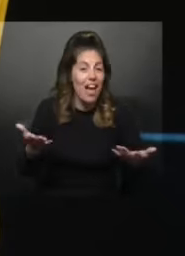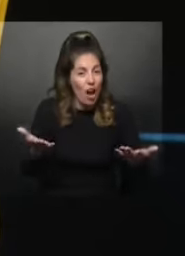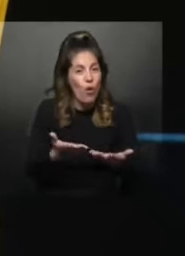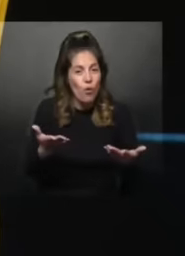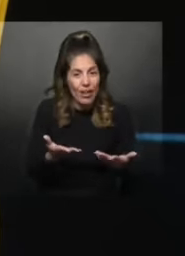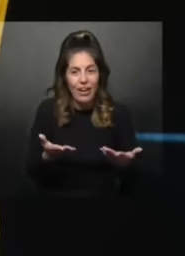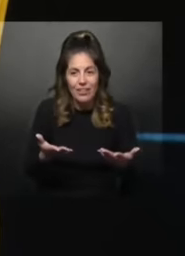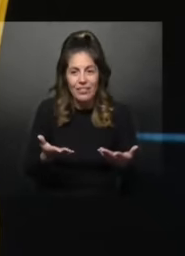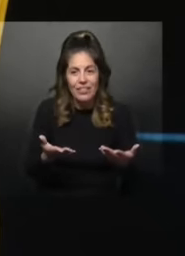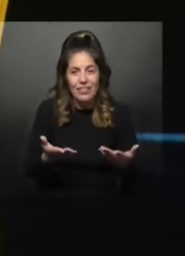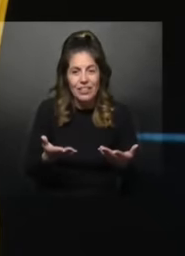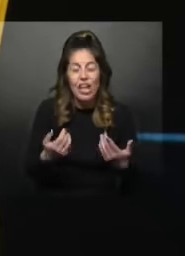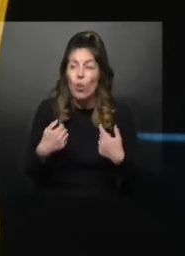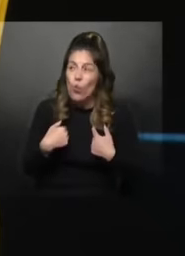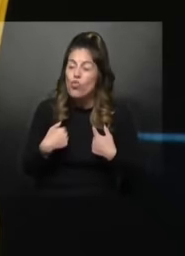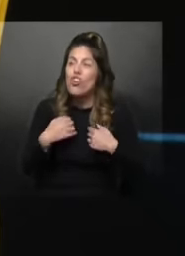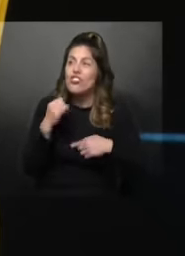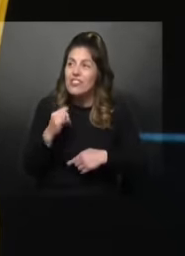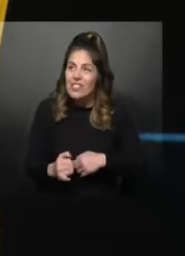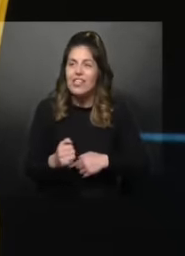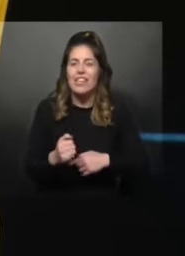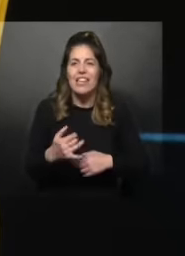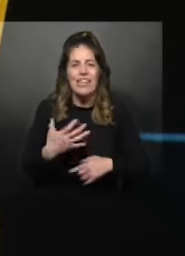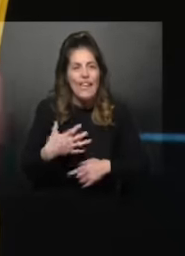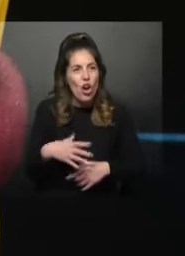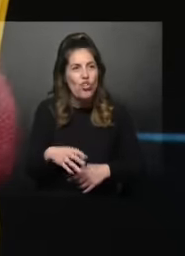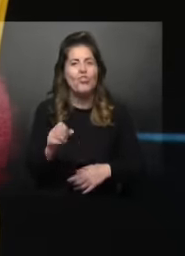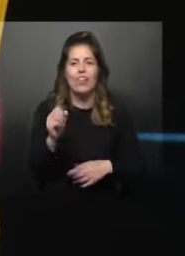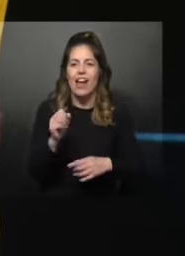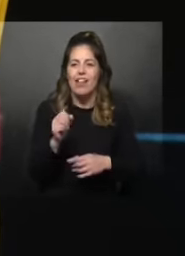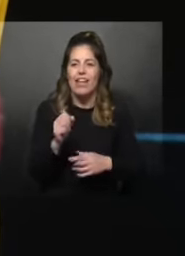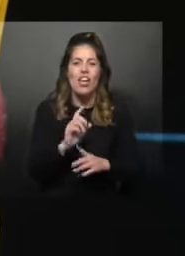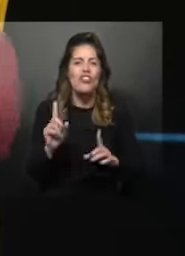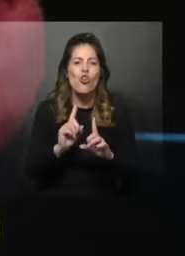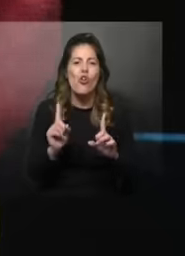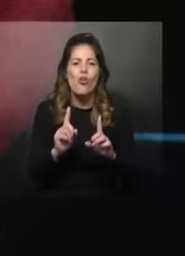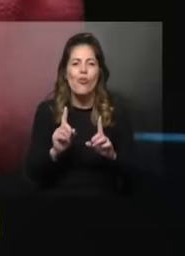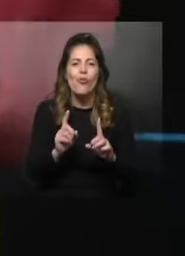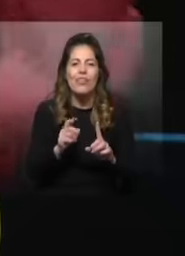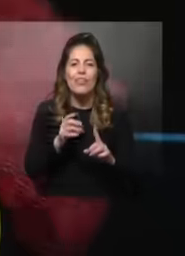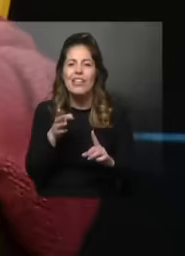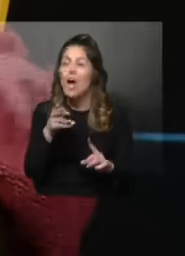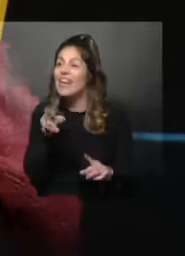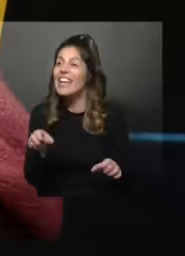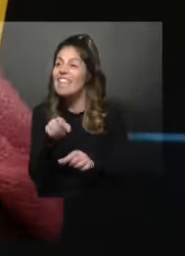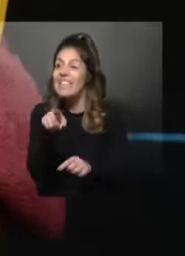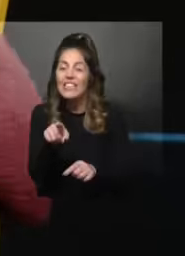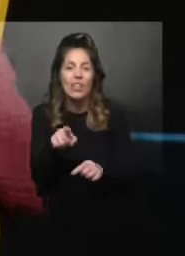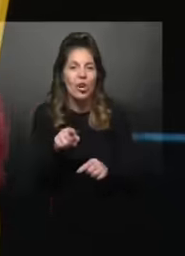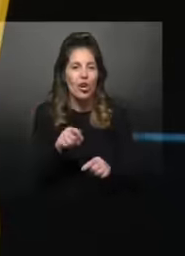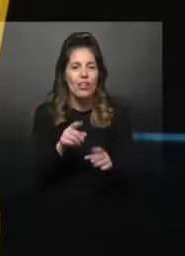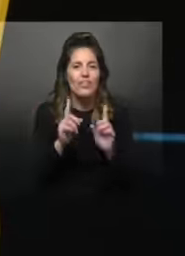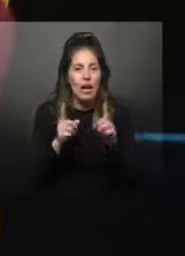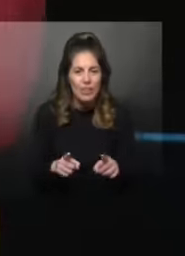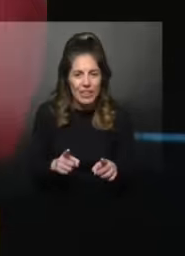está bravo. Y que uno tiene que encontrar, es decir, no es cuestión de ir acá, a ver qué hace esto,